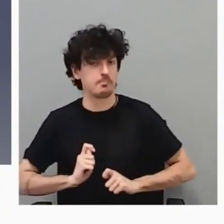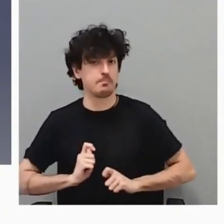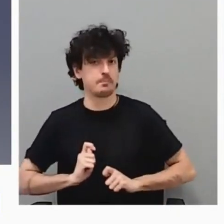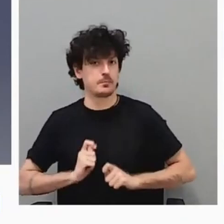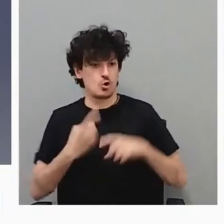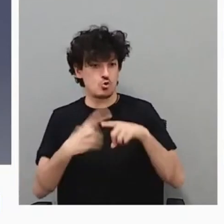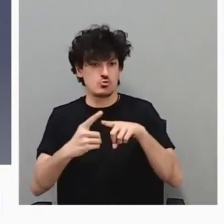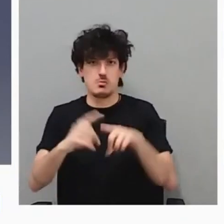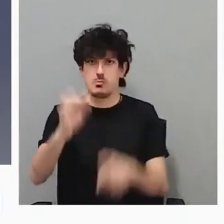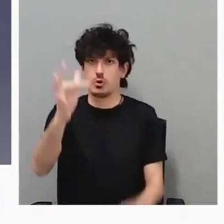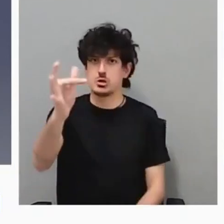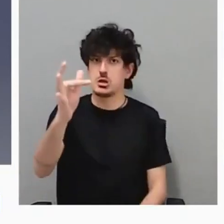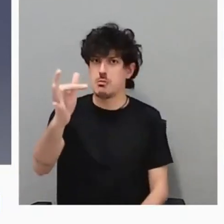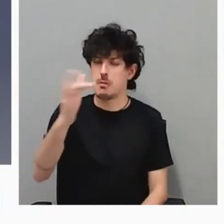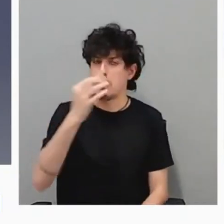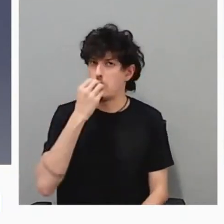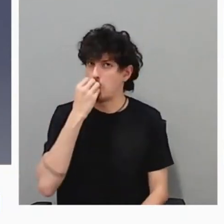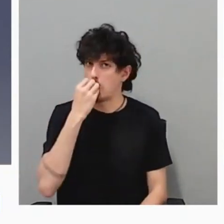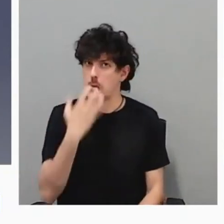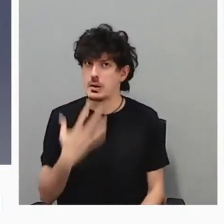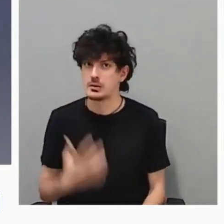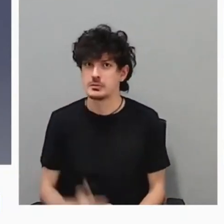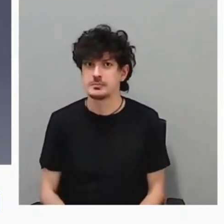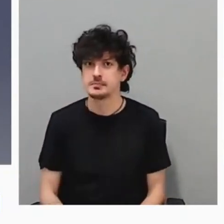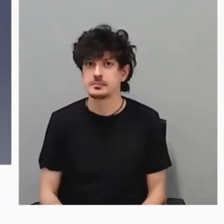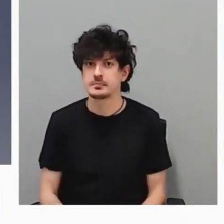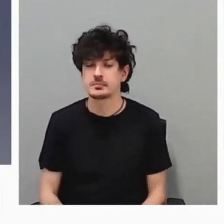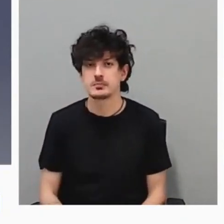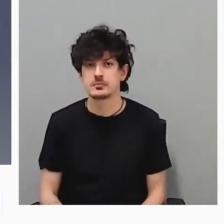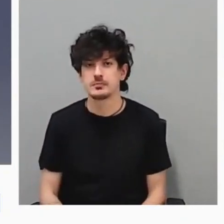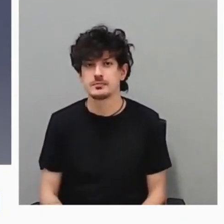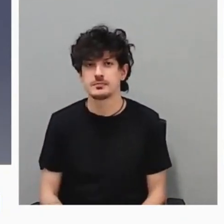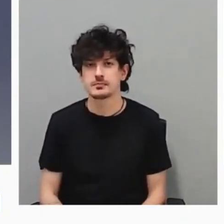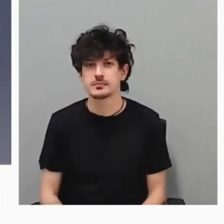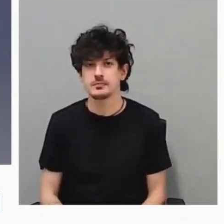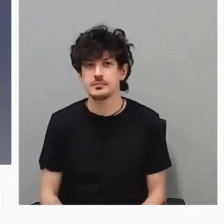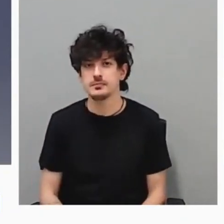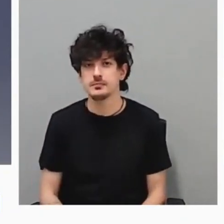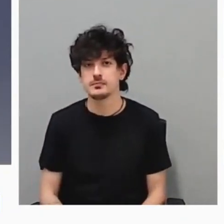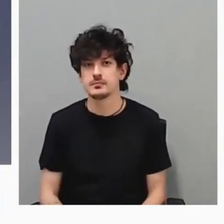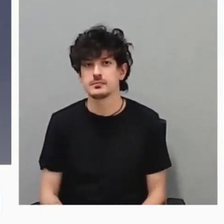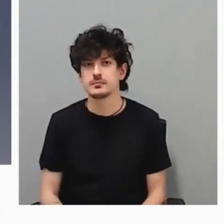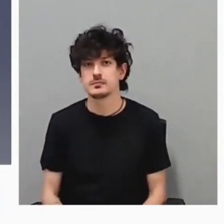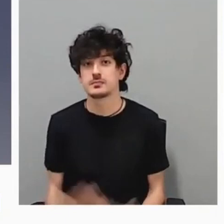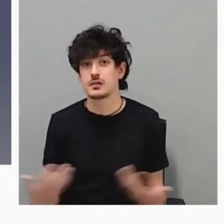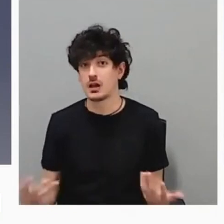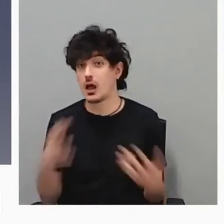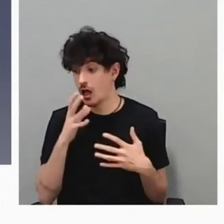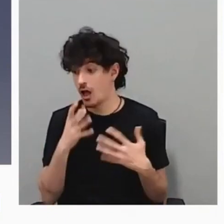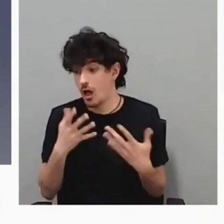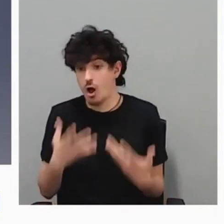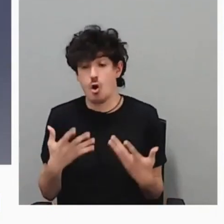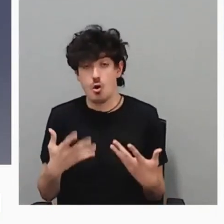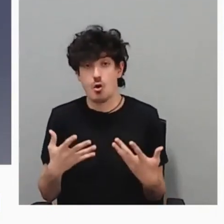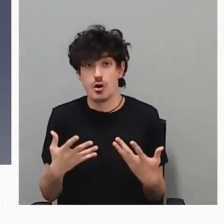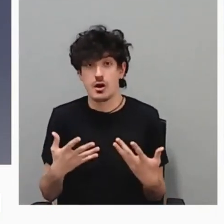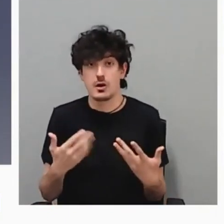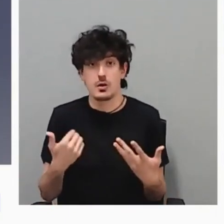¿no? Y ha invitado, y existen ahora mismo muchísimos actores